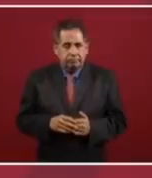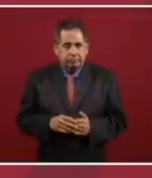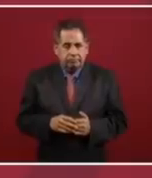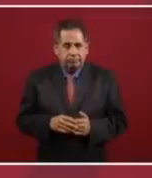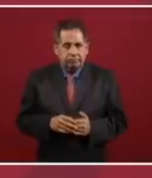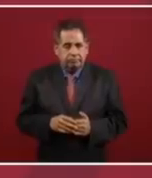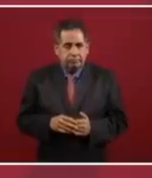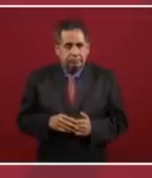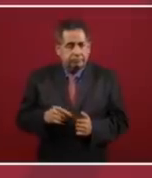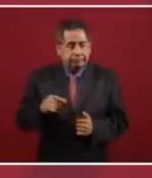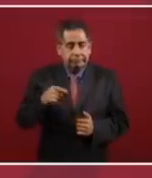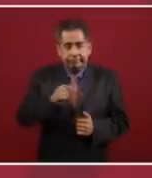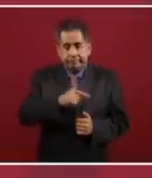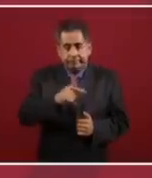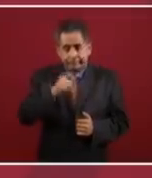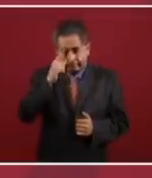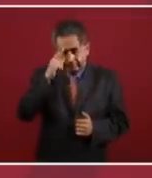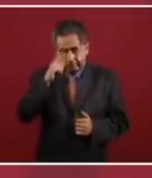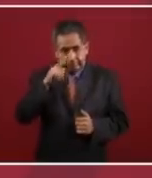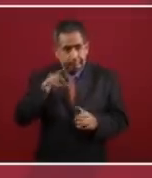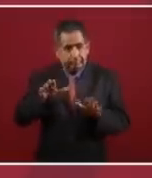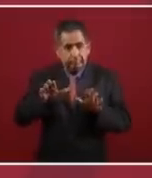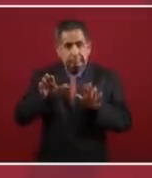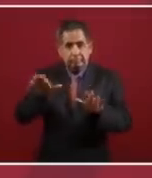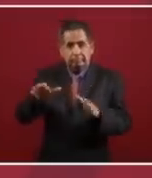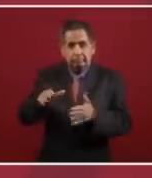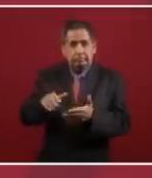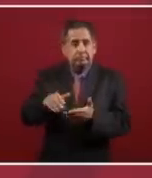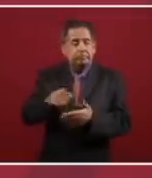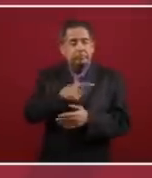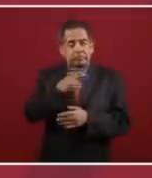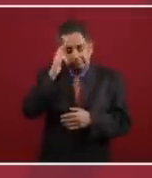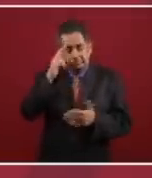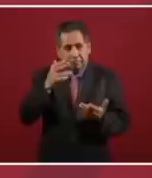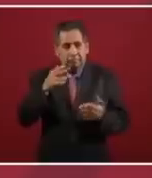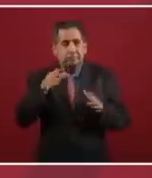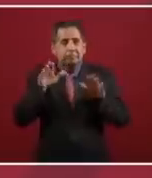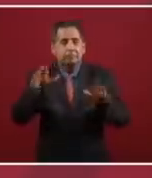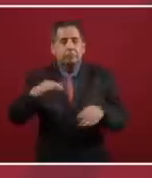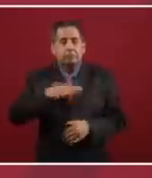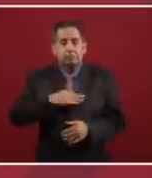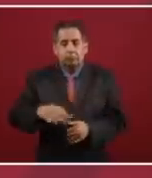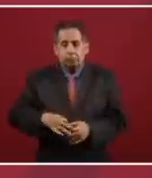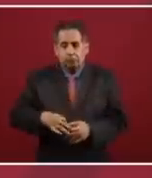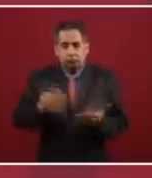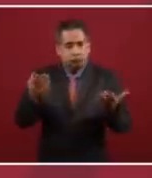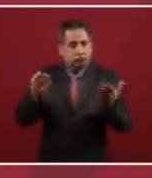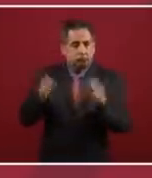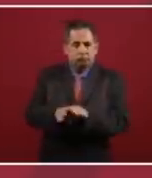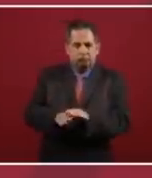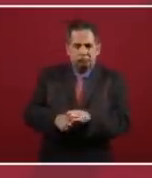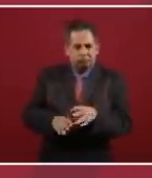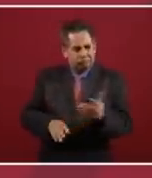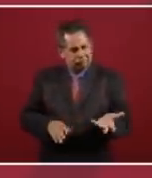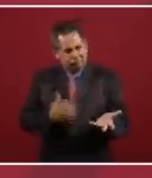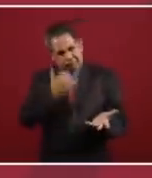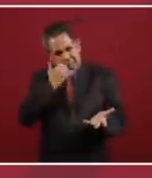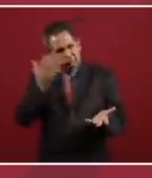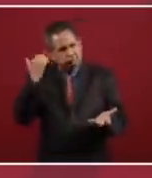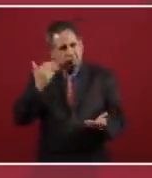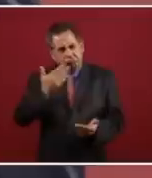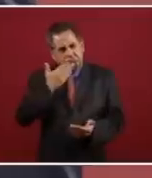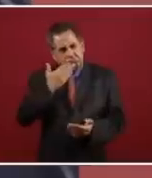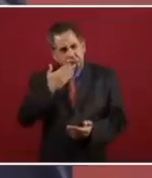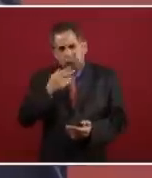la importancia del aeropuerto de Toluca. Era un aeropuerto que estaba funcionando